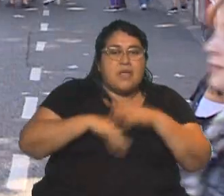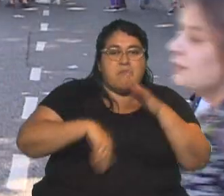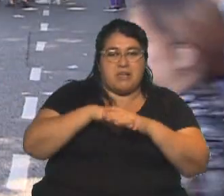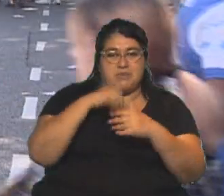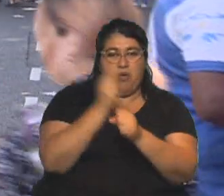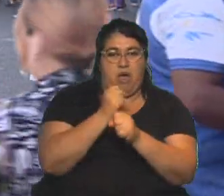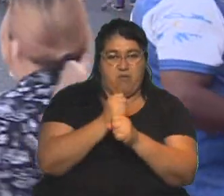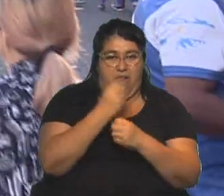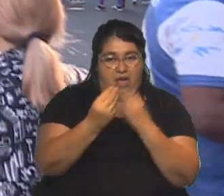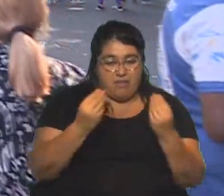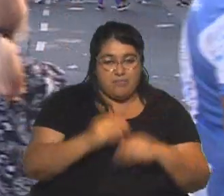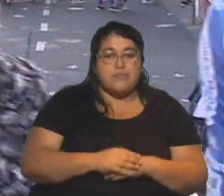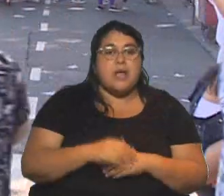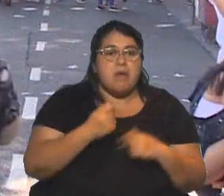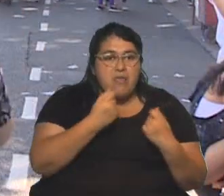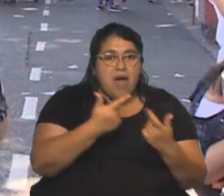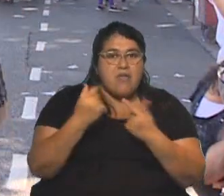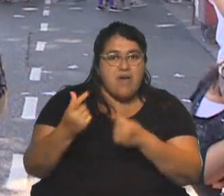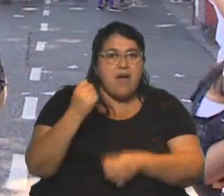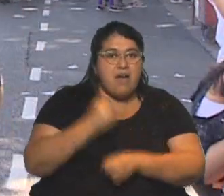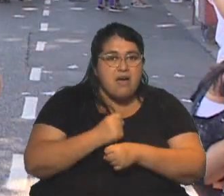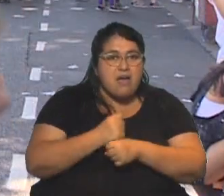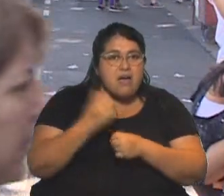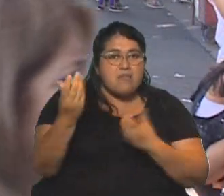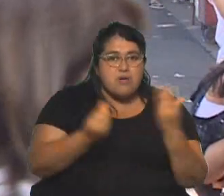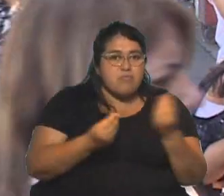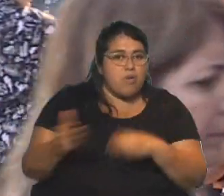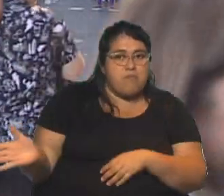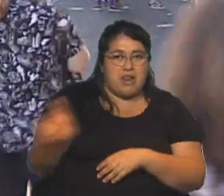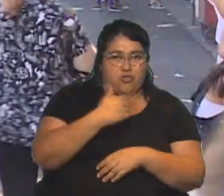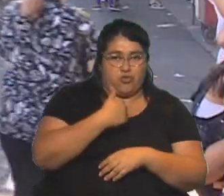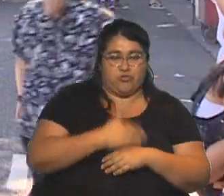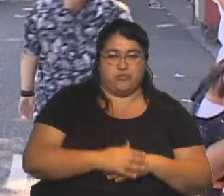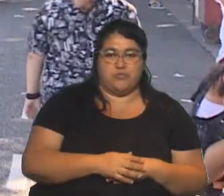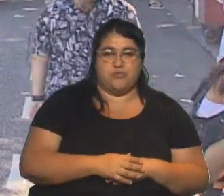generar cada vez más puestos de trabajo para todas esas compañeras.